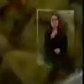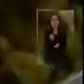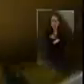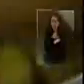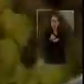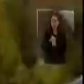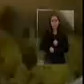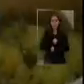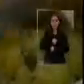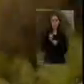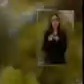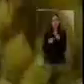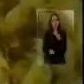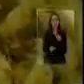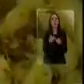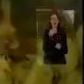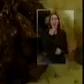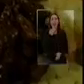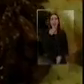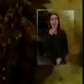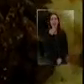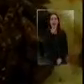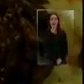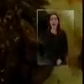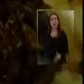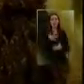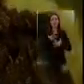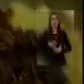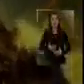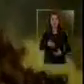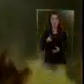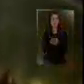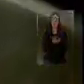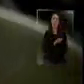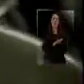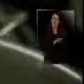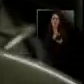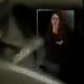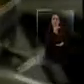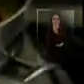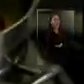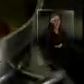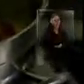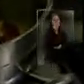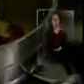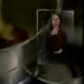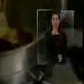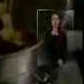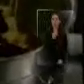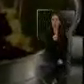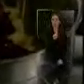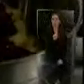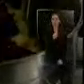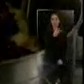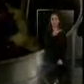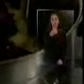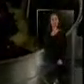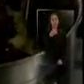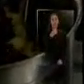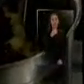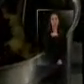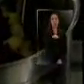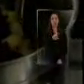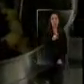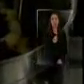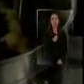en nutrientes, principalmente el calcio. Un vaso de leche de vaca tiene 280,